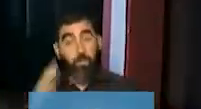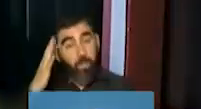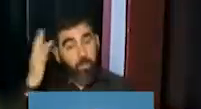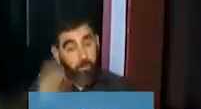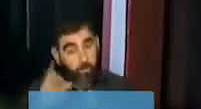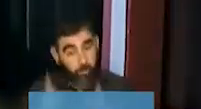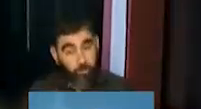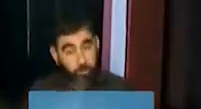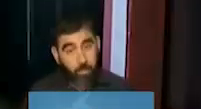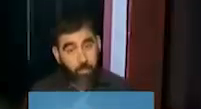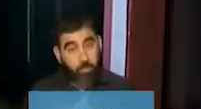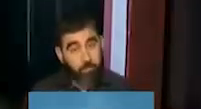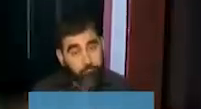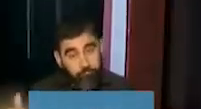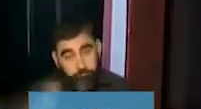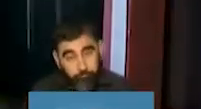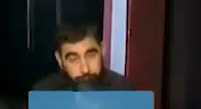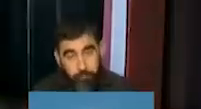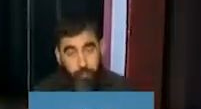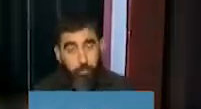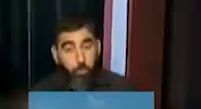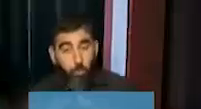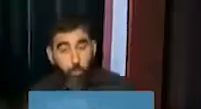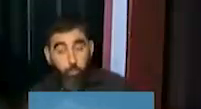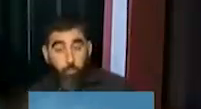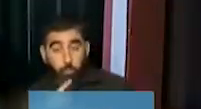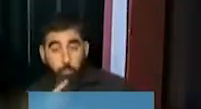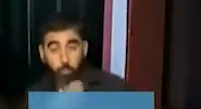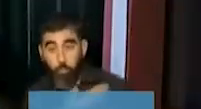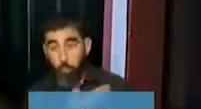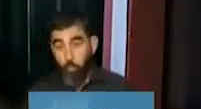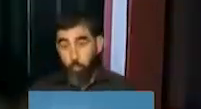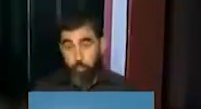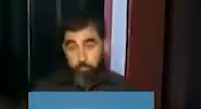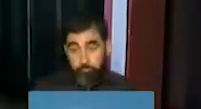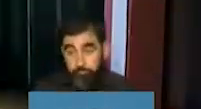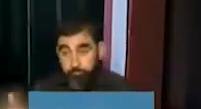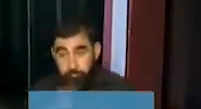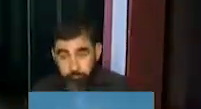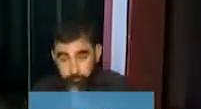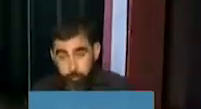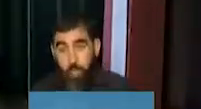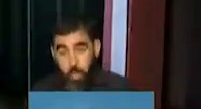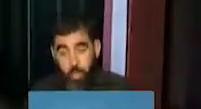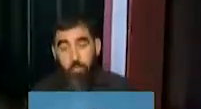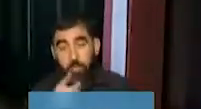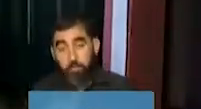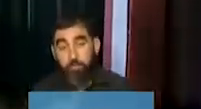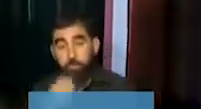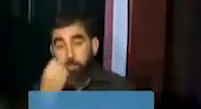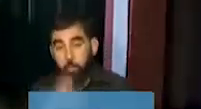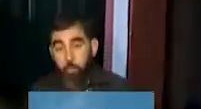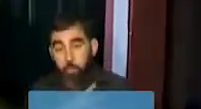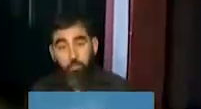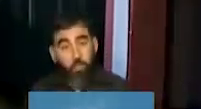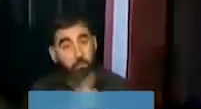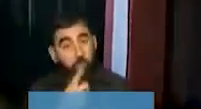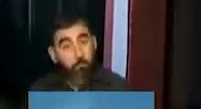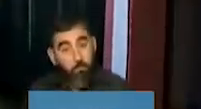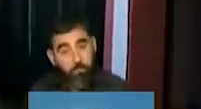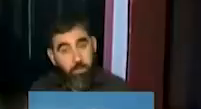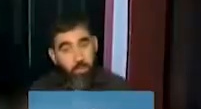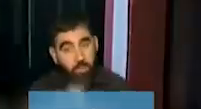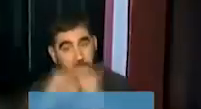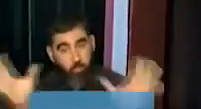Creemos que en la alternancia de los partidos en el gobierno radica buena parte de la fortaleza de